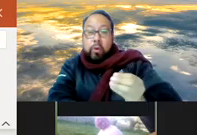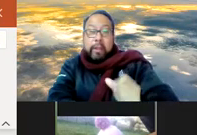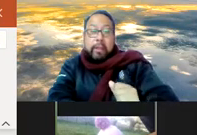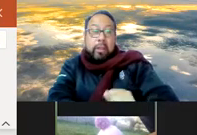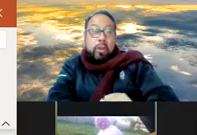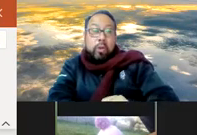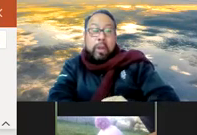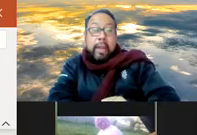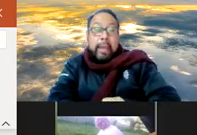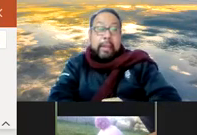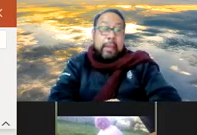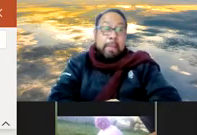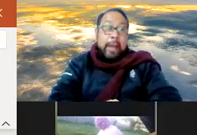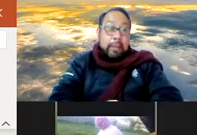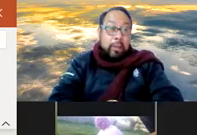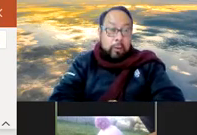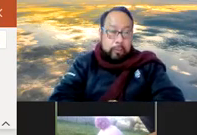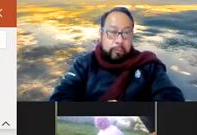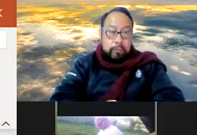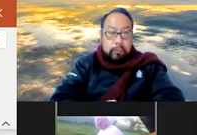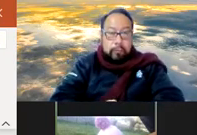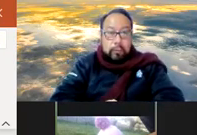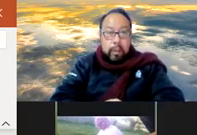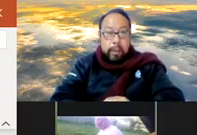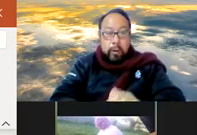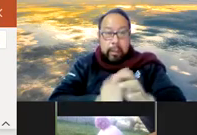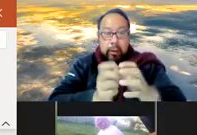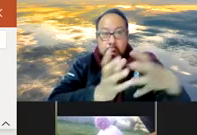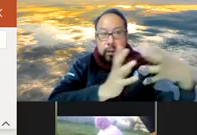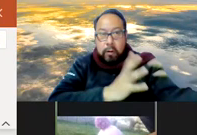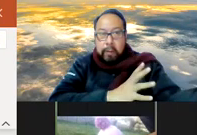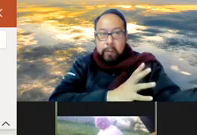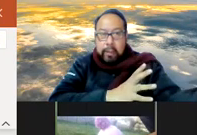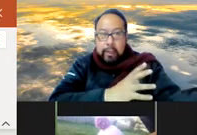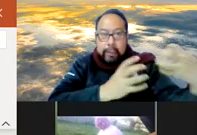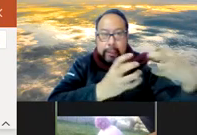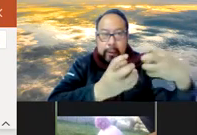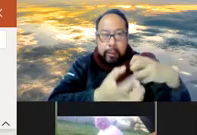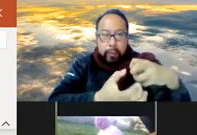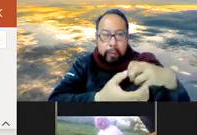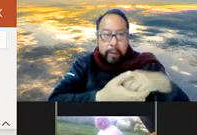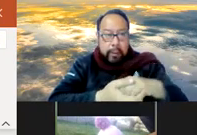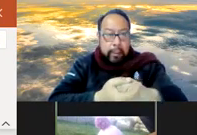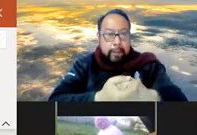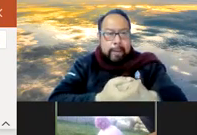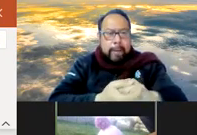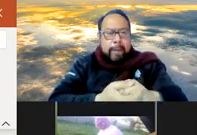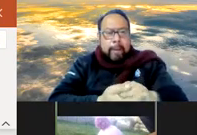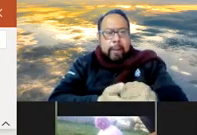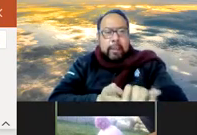el resumen dentro de un eje temático. Entonces ya vieron aquí todo lo que vimos atrás, aquí ya se empieza a poner en